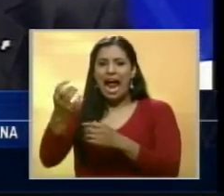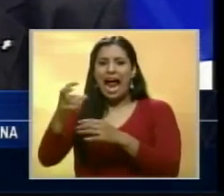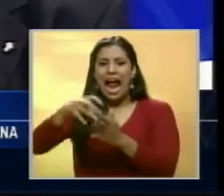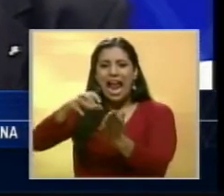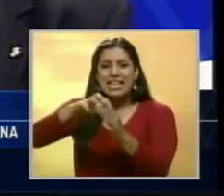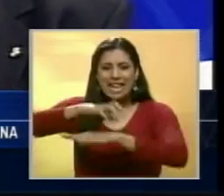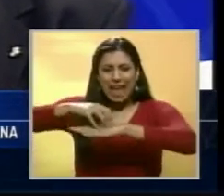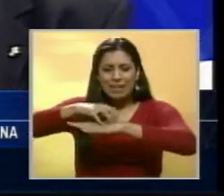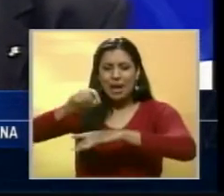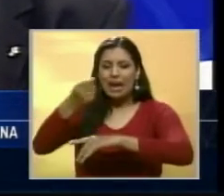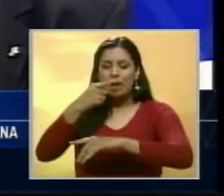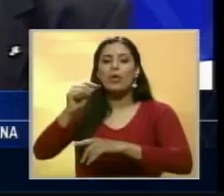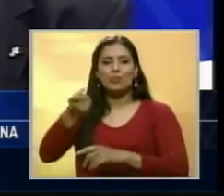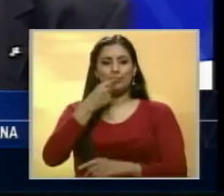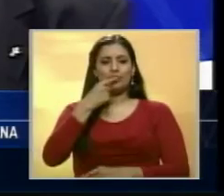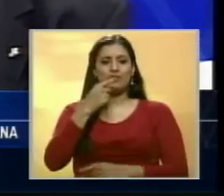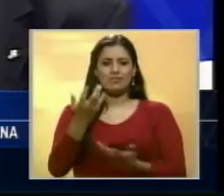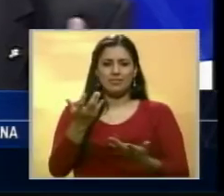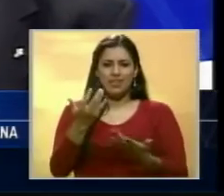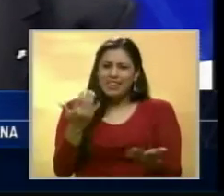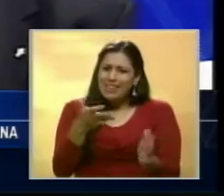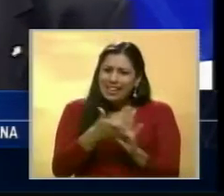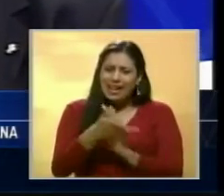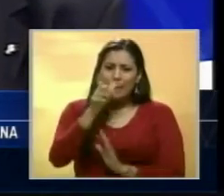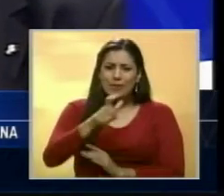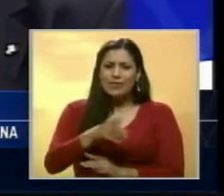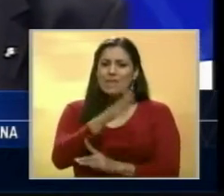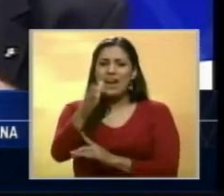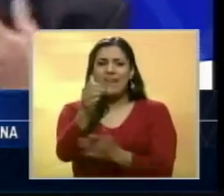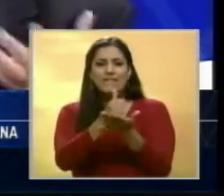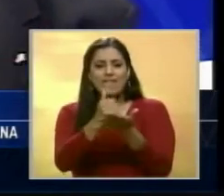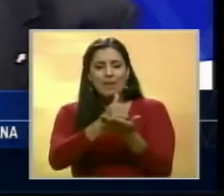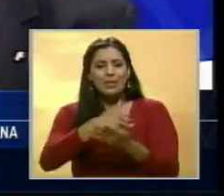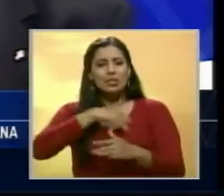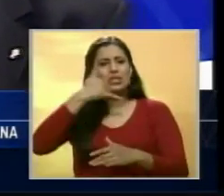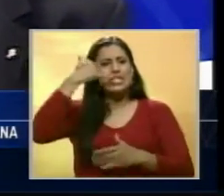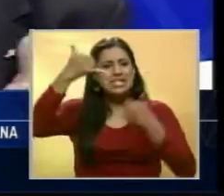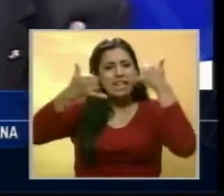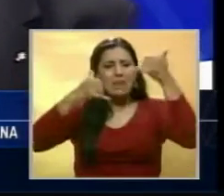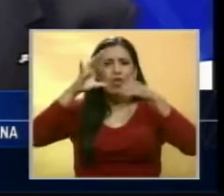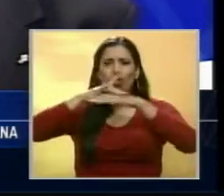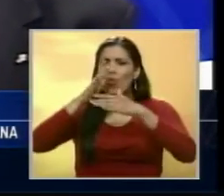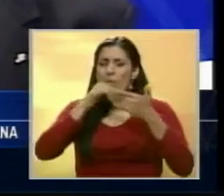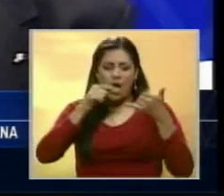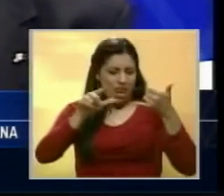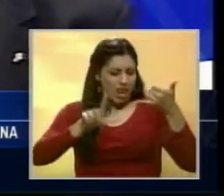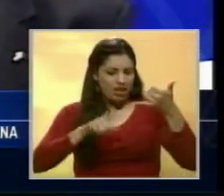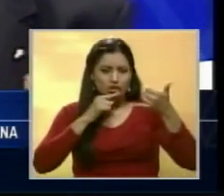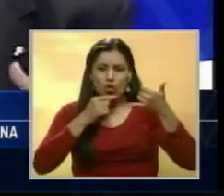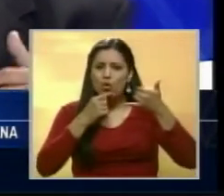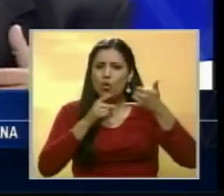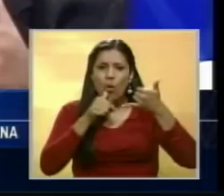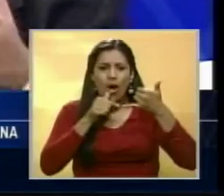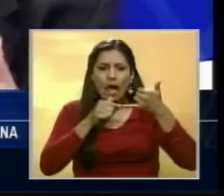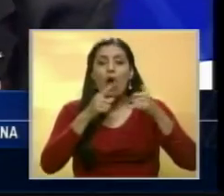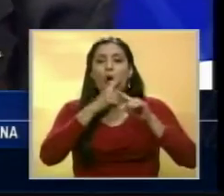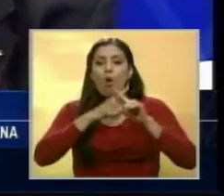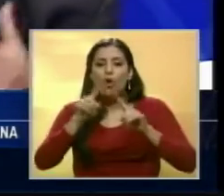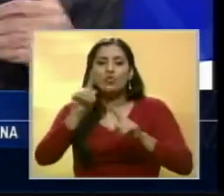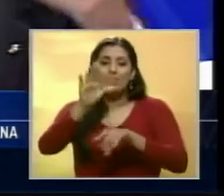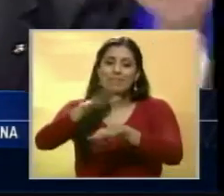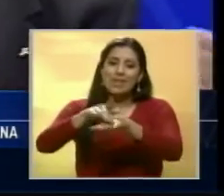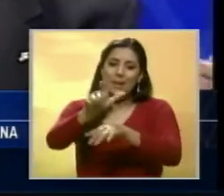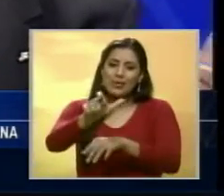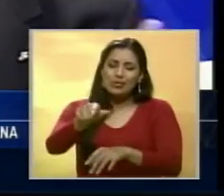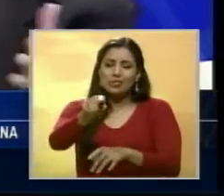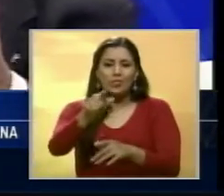medicamento. ¿Qué hacen los pacientes? Van a las farmacias, nosotros llamamos a los médicos, mira, no tenemos este medicamento, o le decimos al